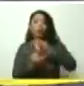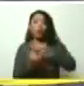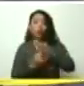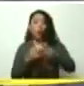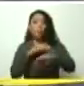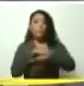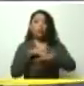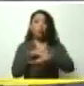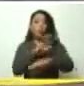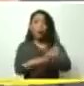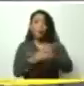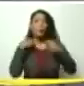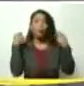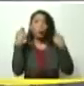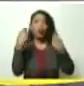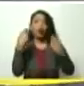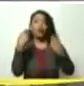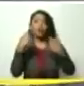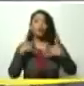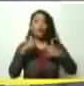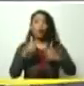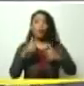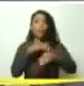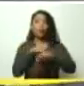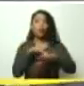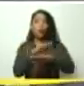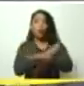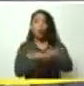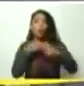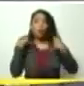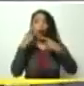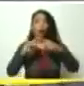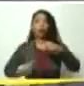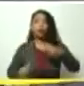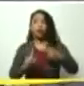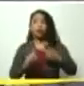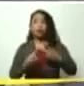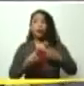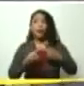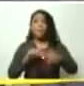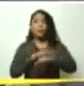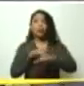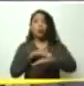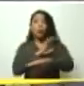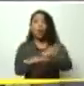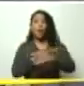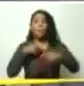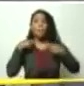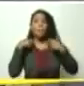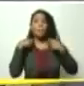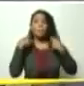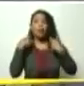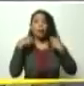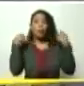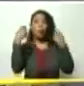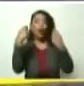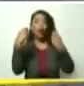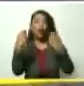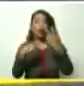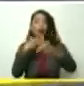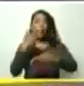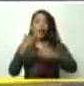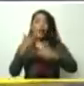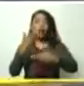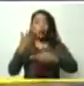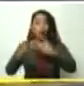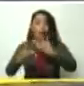ministerios del poder popular para la salud el ministerio del poder popular para la electricidad el ministerio del poder popular para las relaciones interiores y justicia